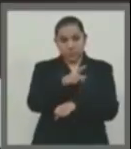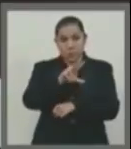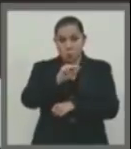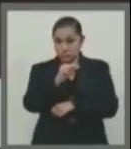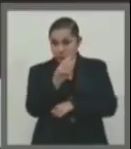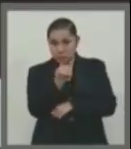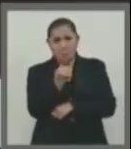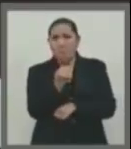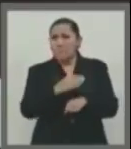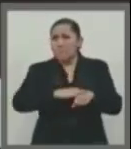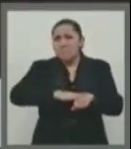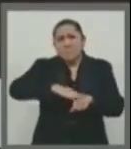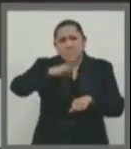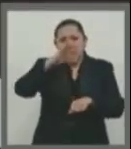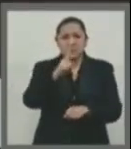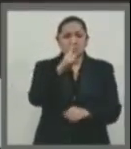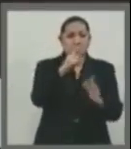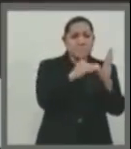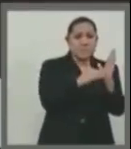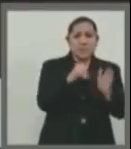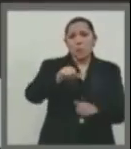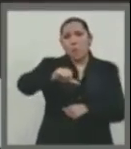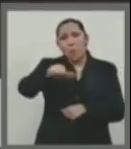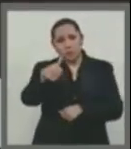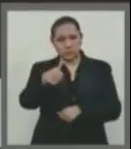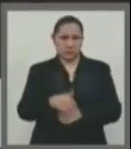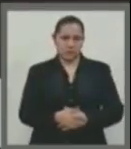a 1,011 plazas.